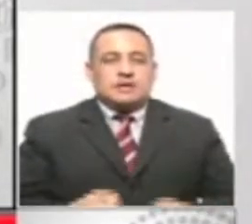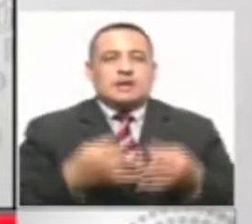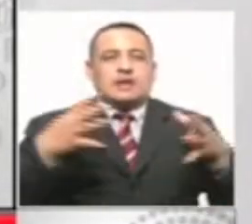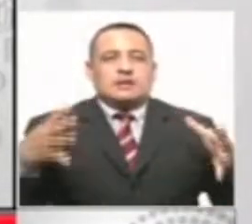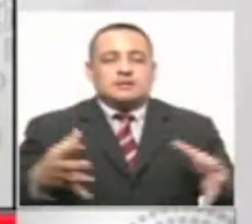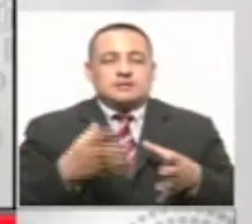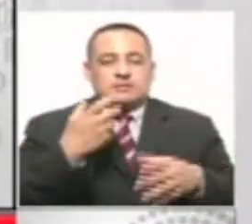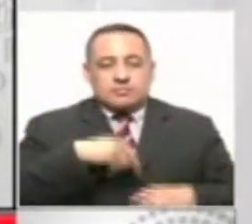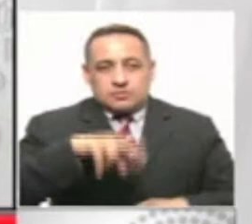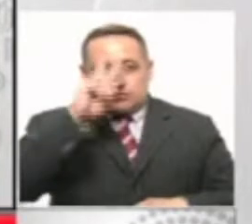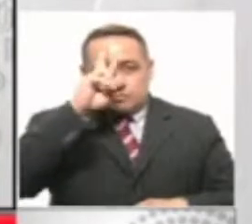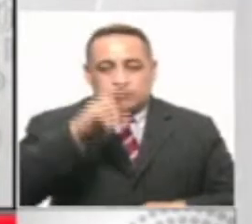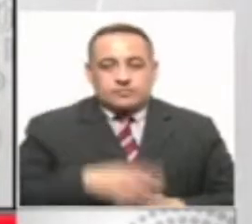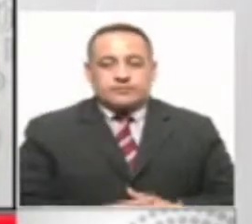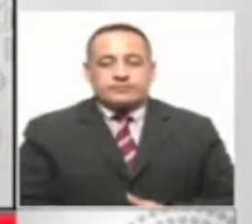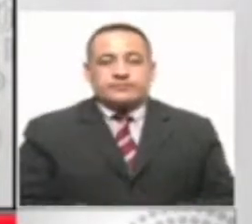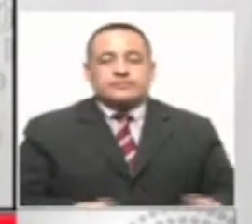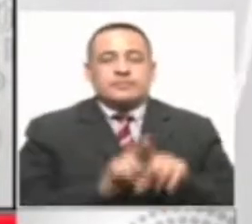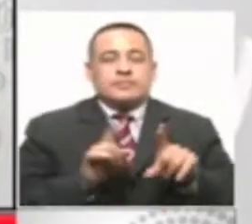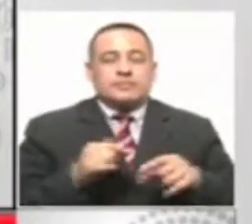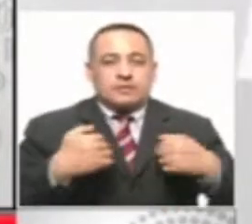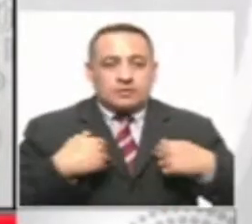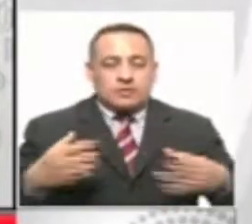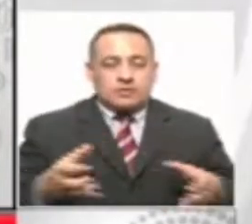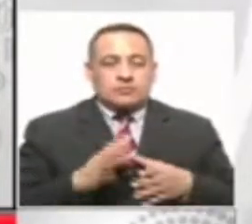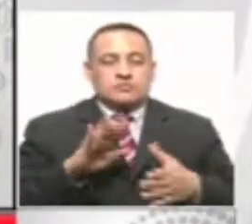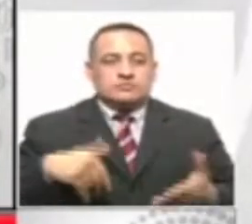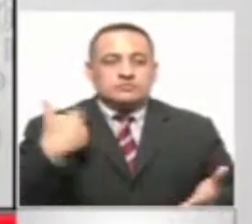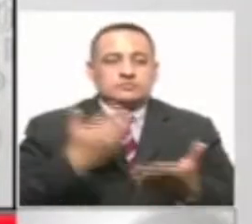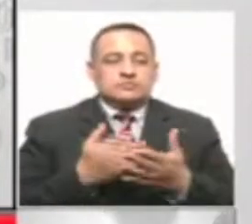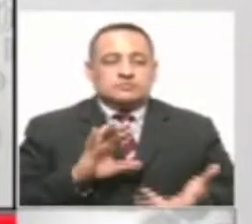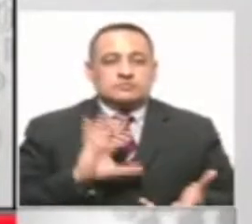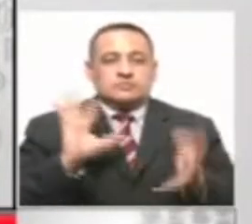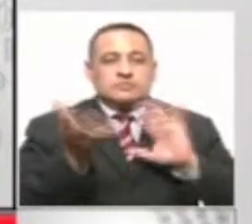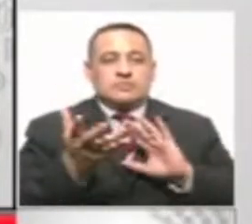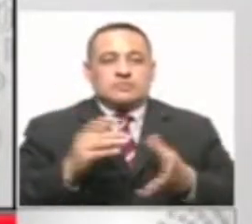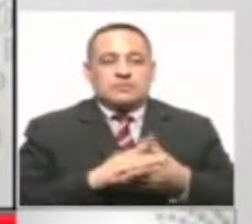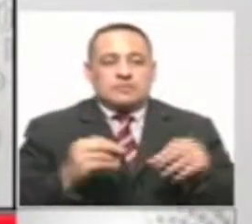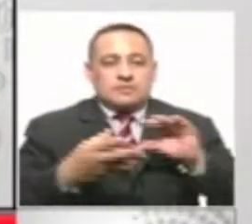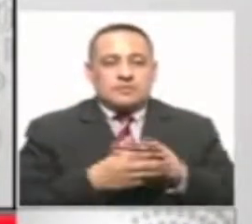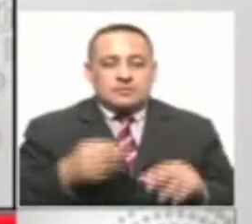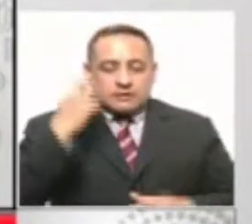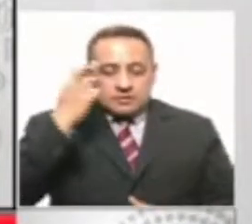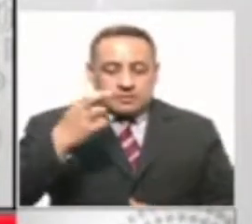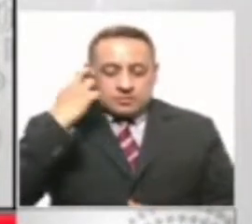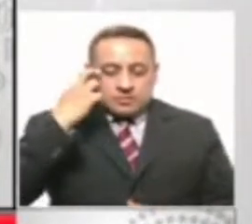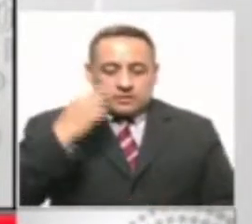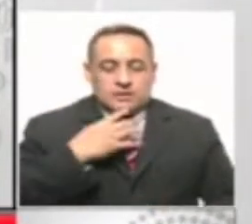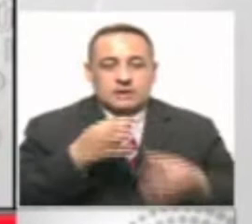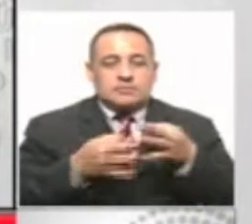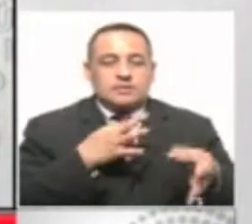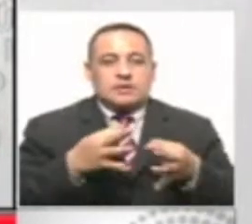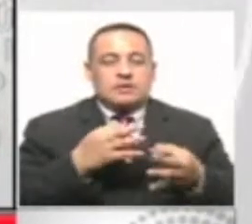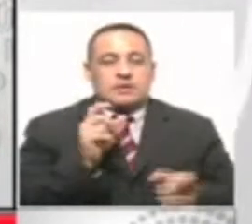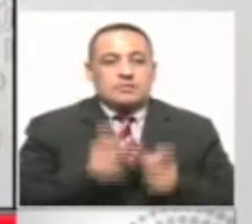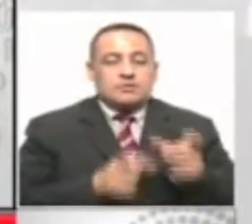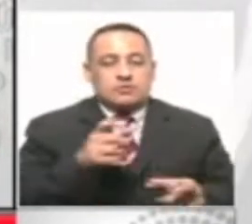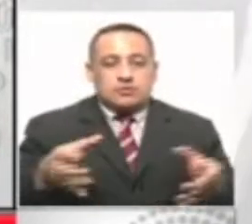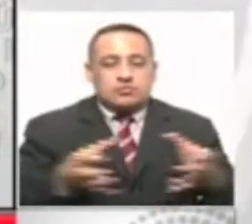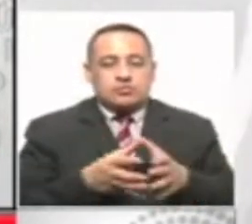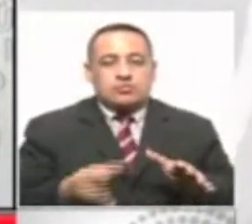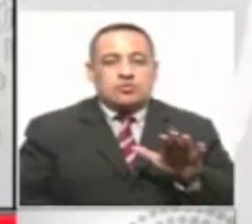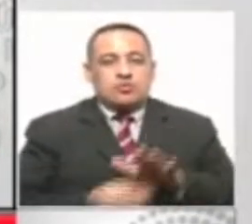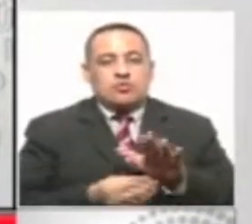del país. Y hemos venido a cambiar la historia de la política, a decirle a ese poder